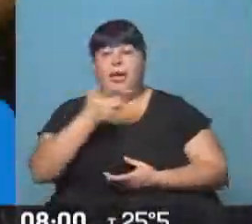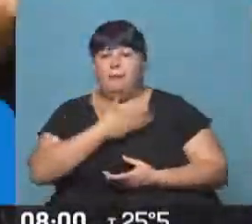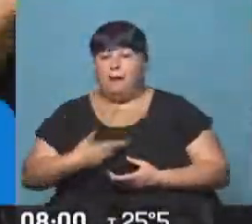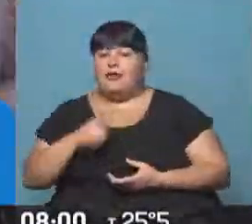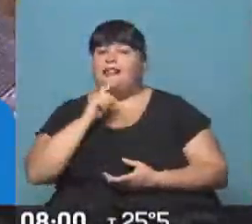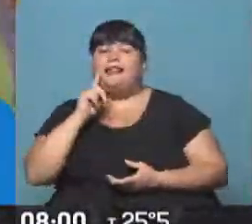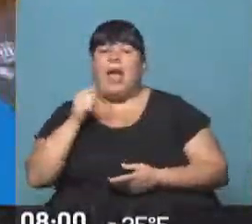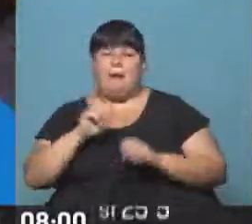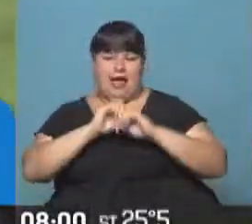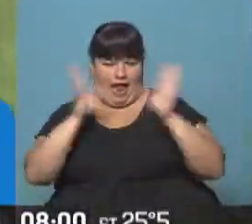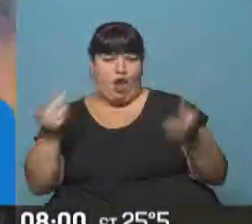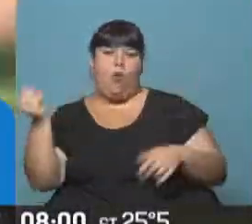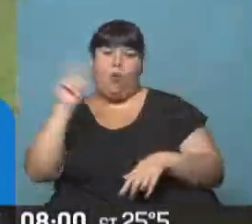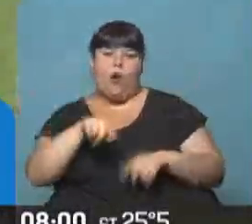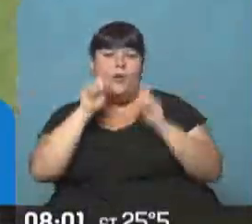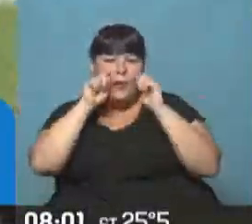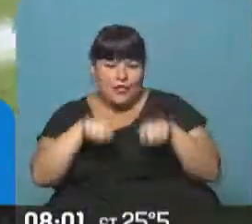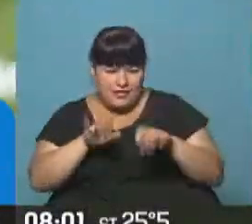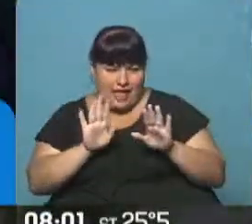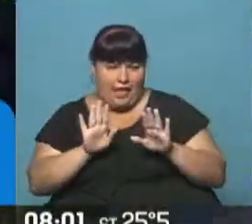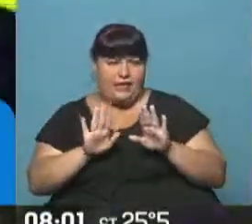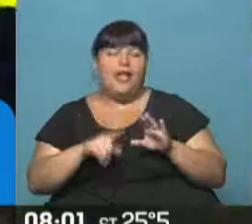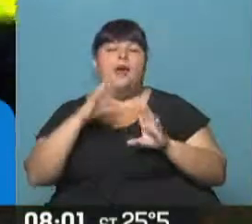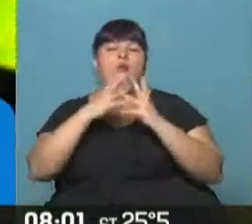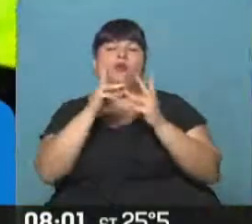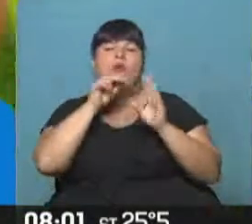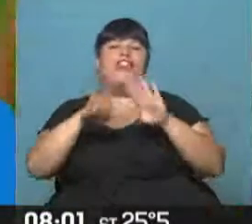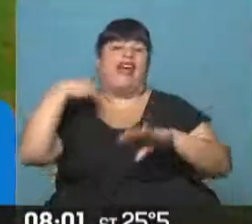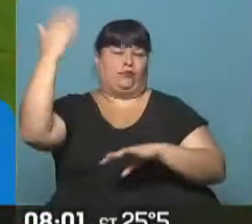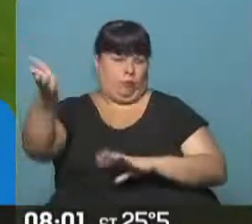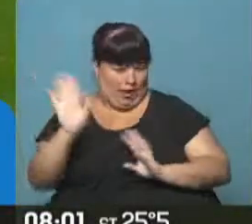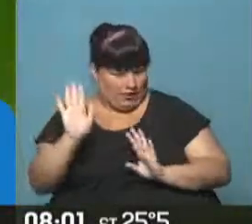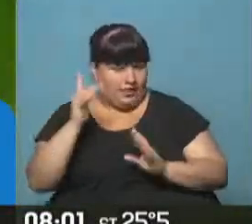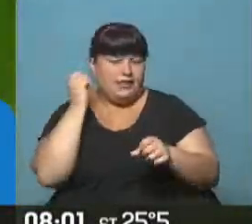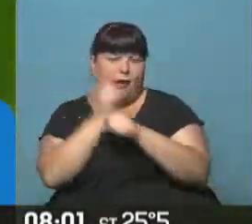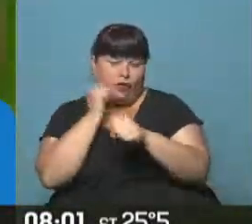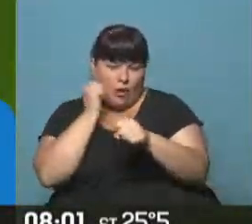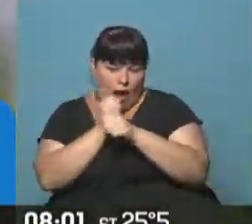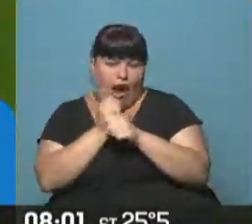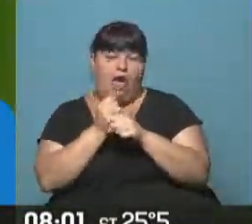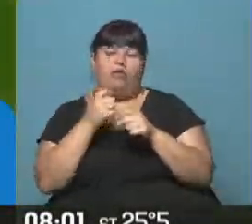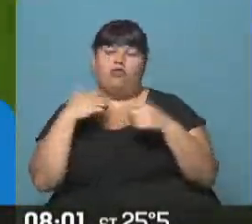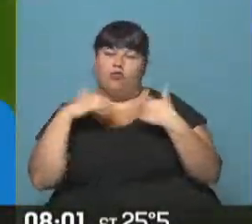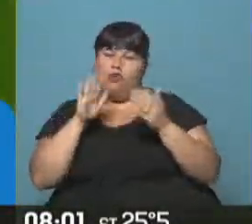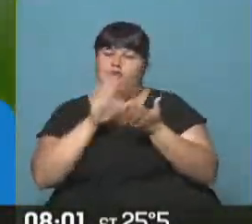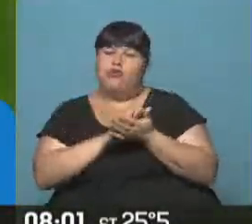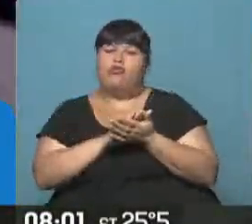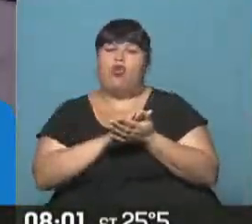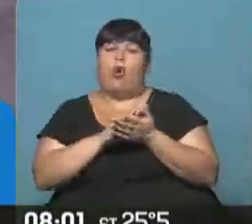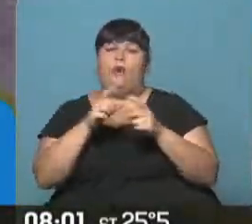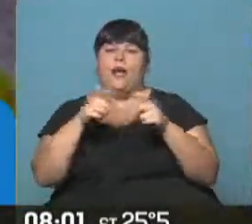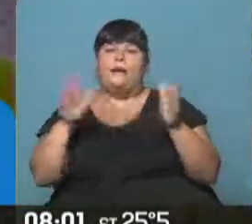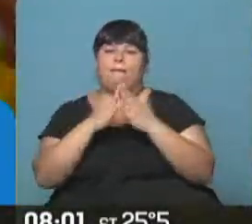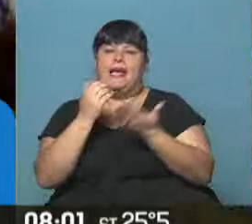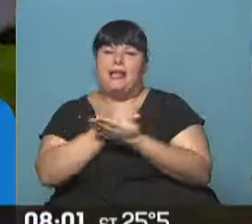Tapia fue bien claro, va a regresar el visitante posterior al Mundial de Rusia. Se está trabajando con respecto al pasaporte